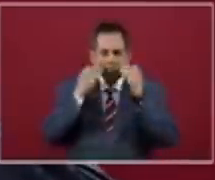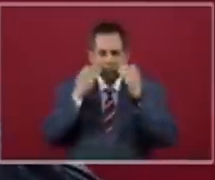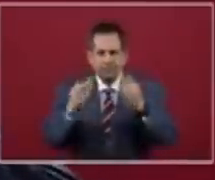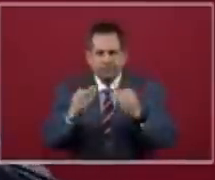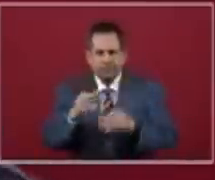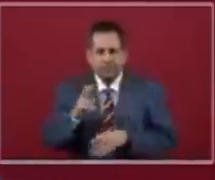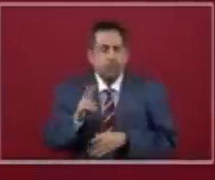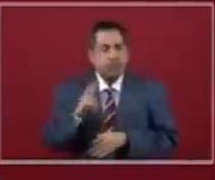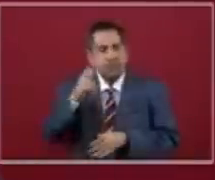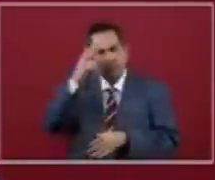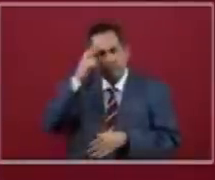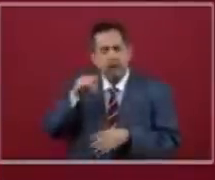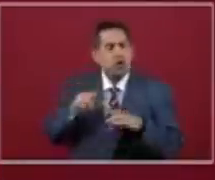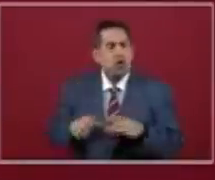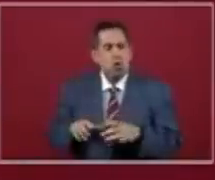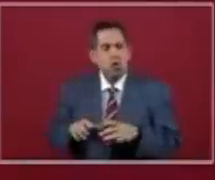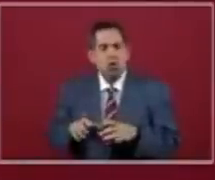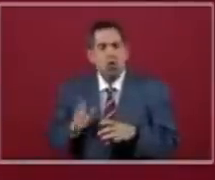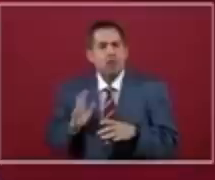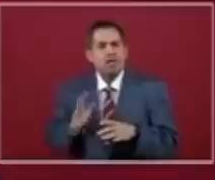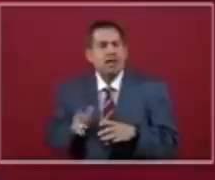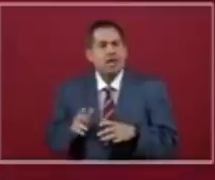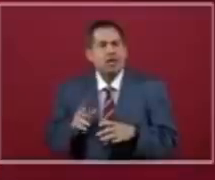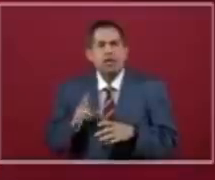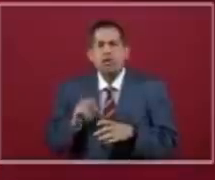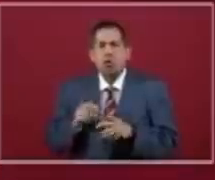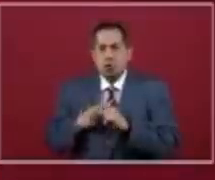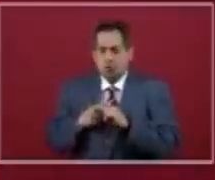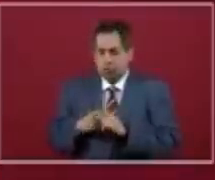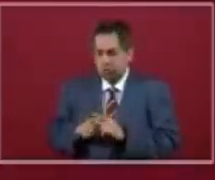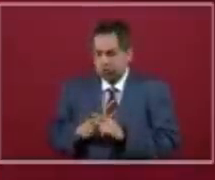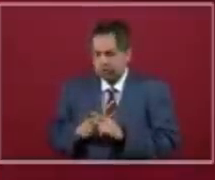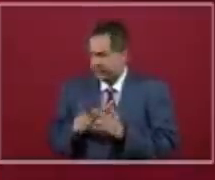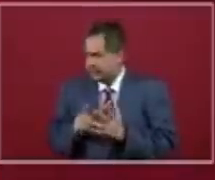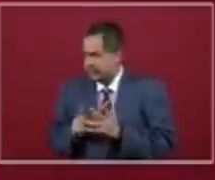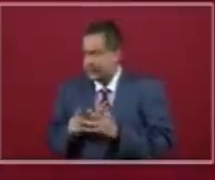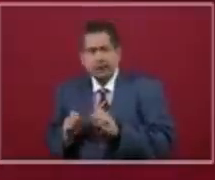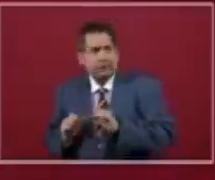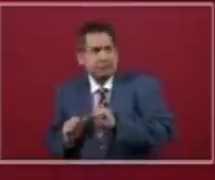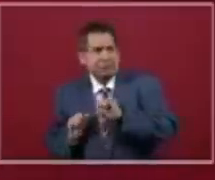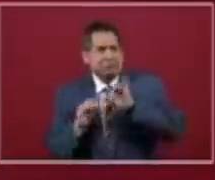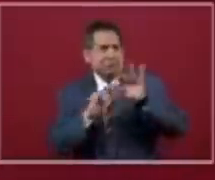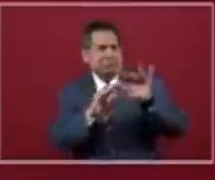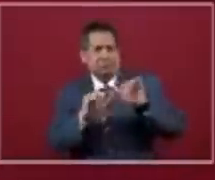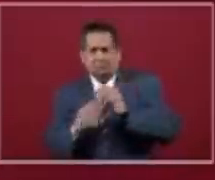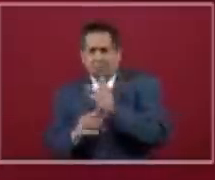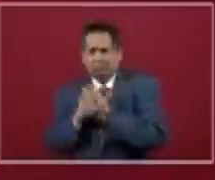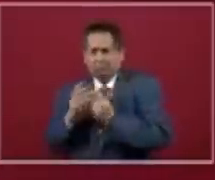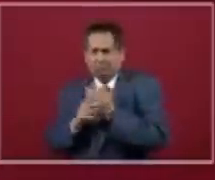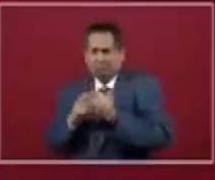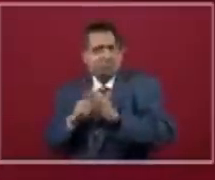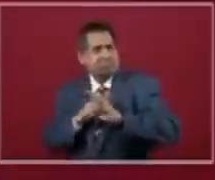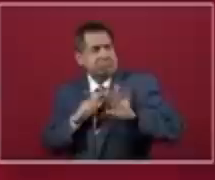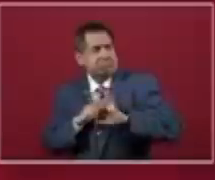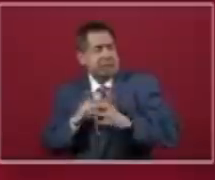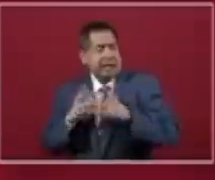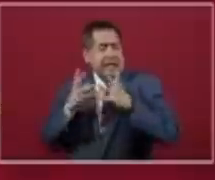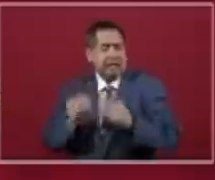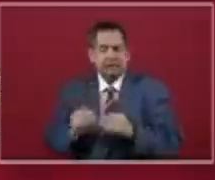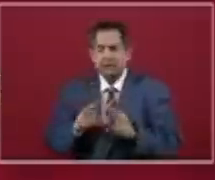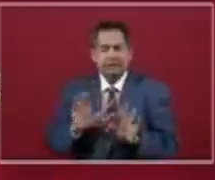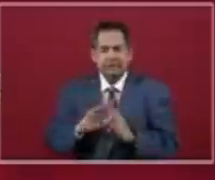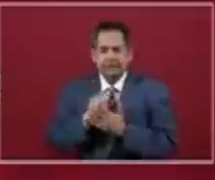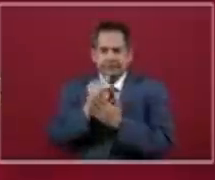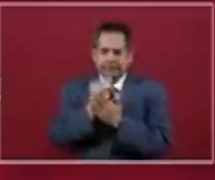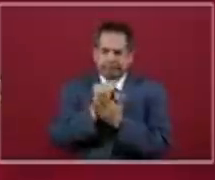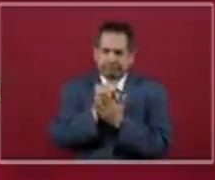México va a dejar de ser un país en donde se tengan los flujos que se llegaron a tener de migrantes hacia los Estados Unidos. Toda la